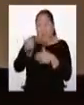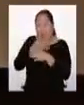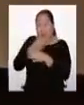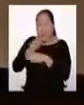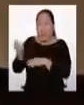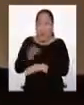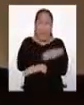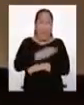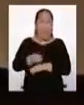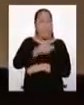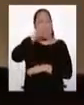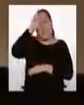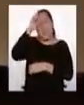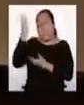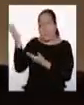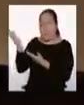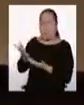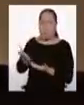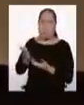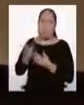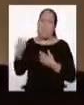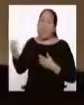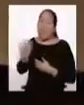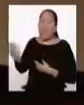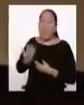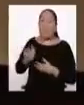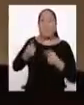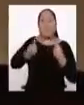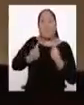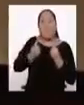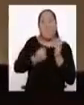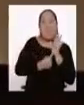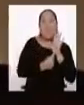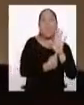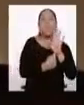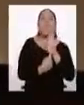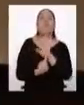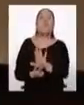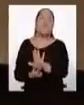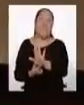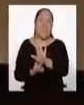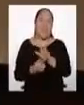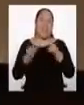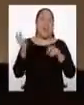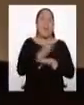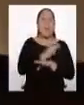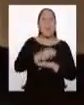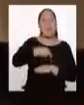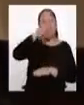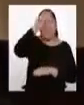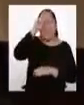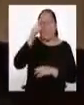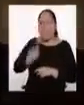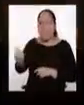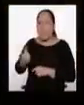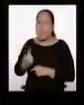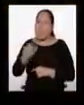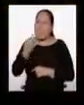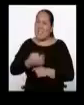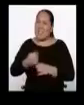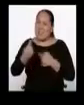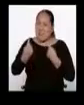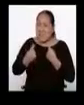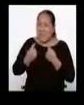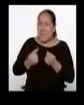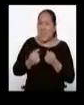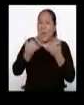peruana y estamos tratando de llevar la música peruana, pero finalmente estamos jugando entre nosotros mismos, porque todos somos seres humanos, no importa de dónde hayamos salido.